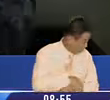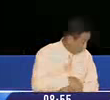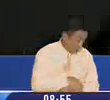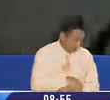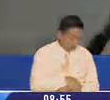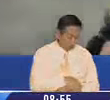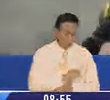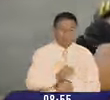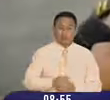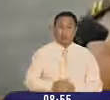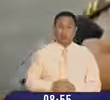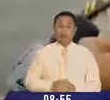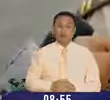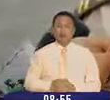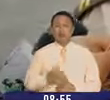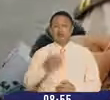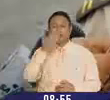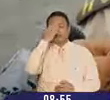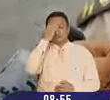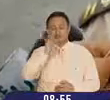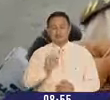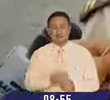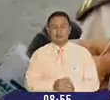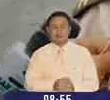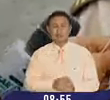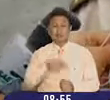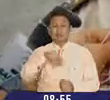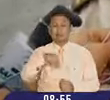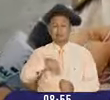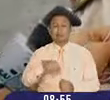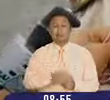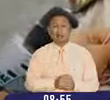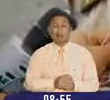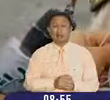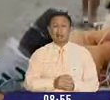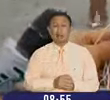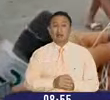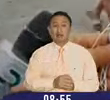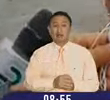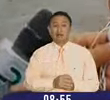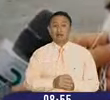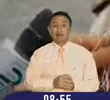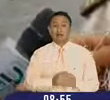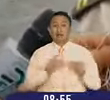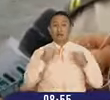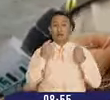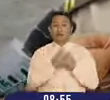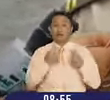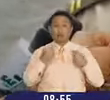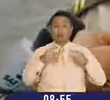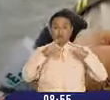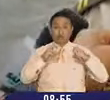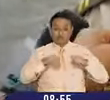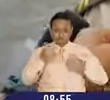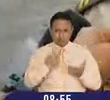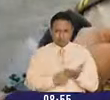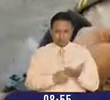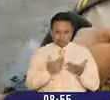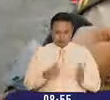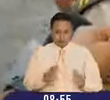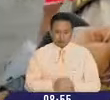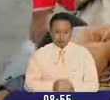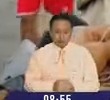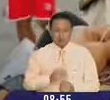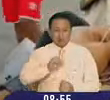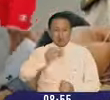observado. Tenemos unas características que ya estamos manejando con nuestra unidad de inteligencia para que